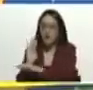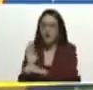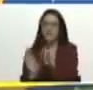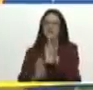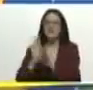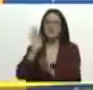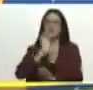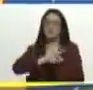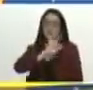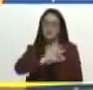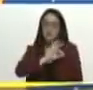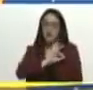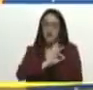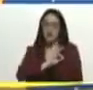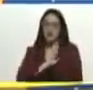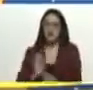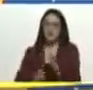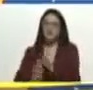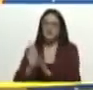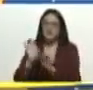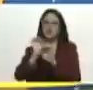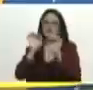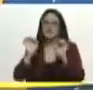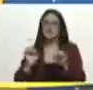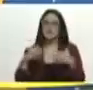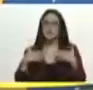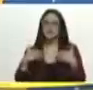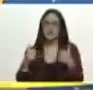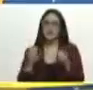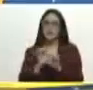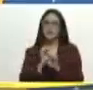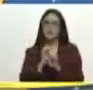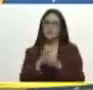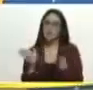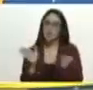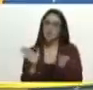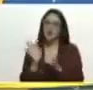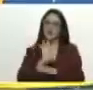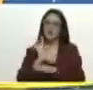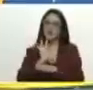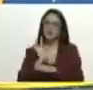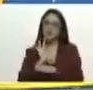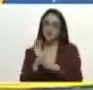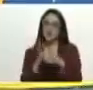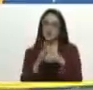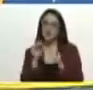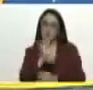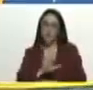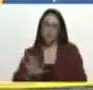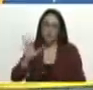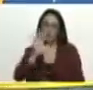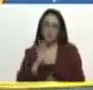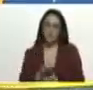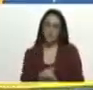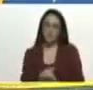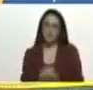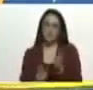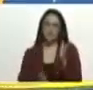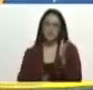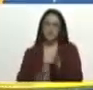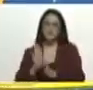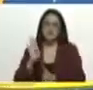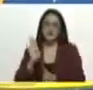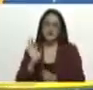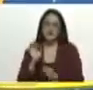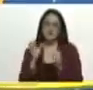social, del desarrollo de un sistema de salud pública que funcione en todo el continente, del desarrollo